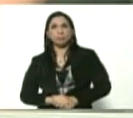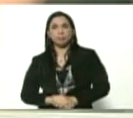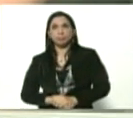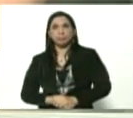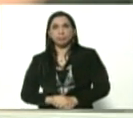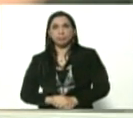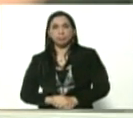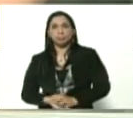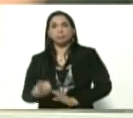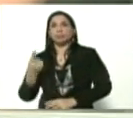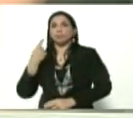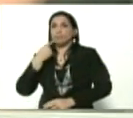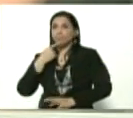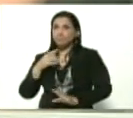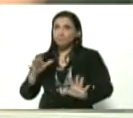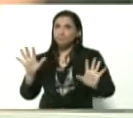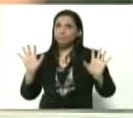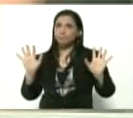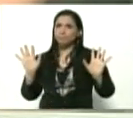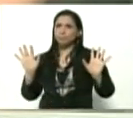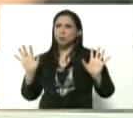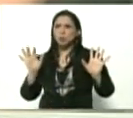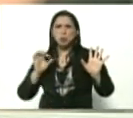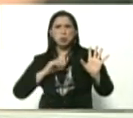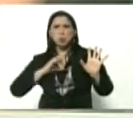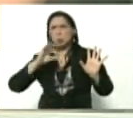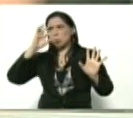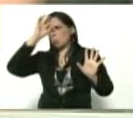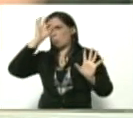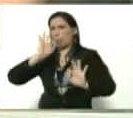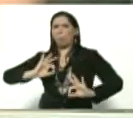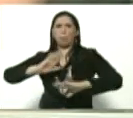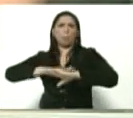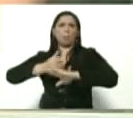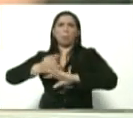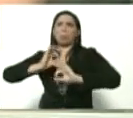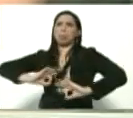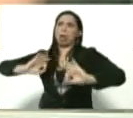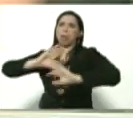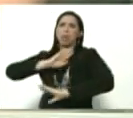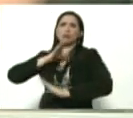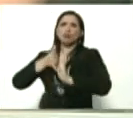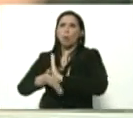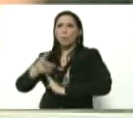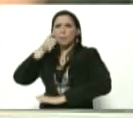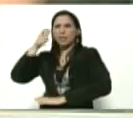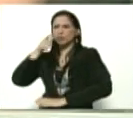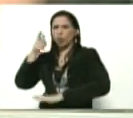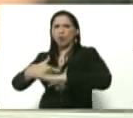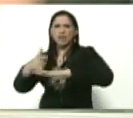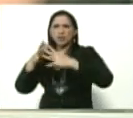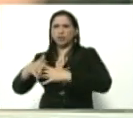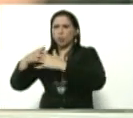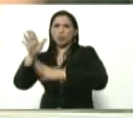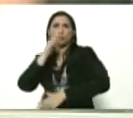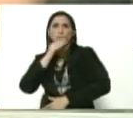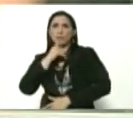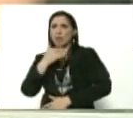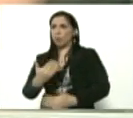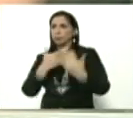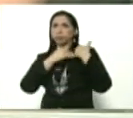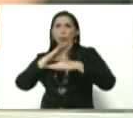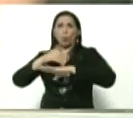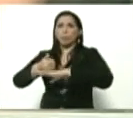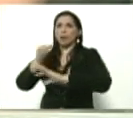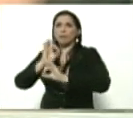y que había, que él no tenía nada que ver con esa operación, que el gobierno de Estados Unidos no tenía nada que ver con esa